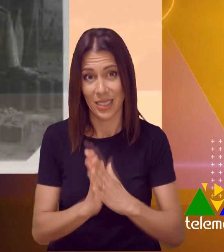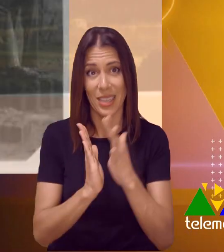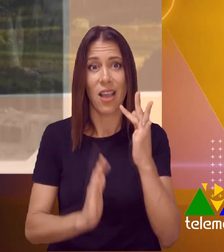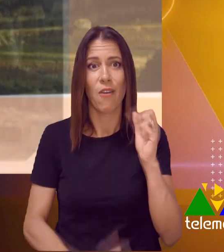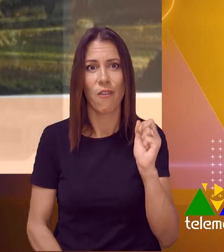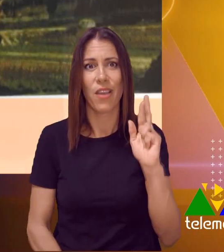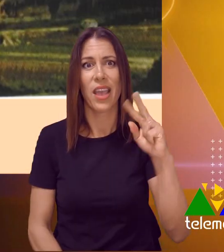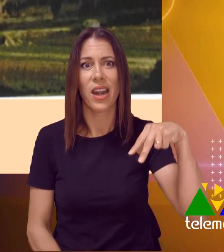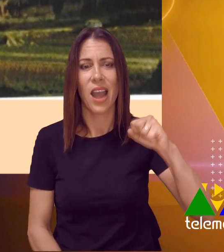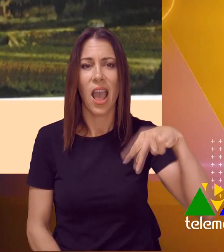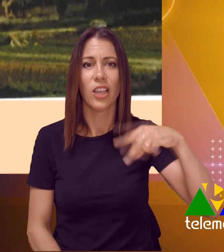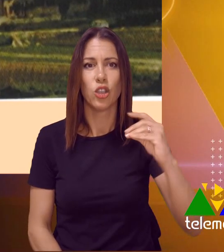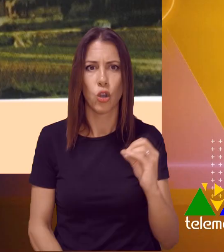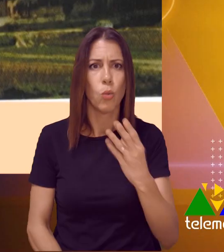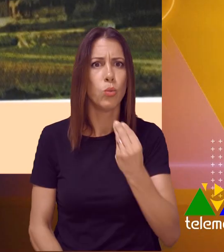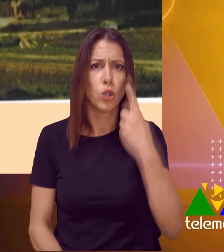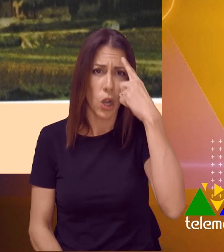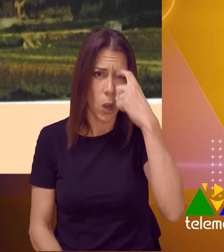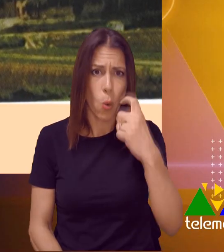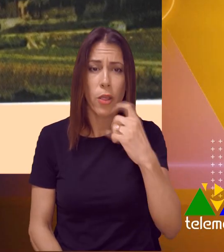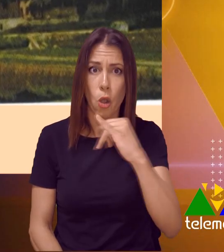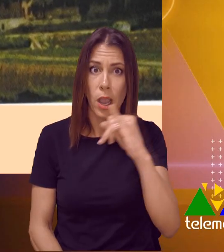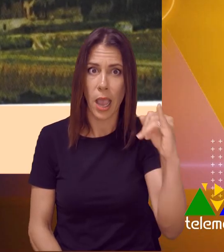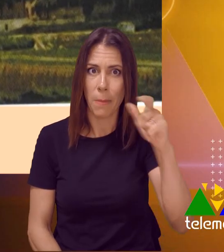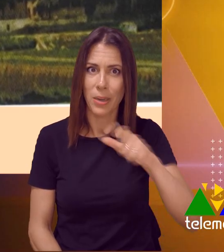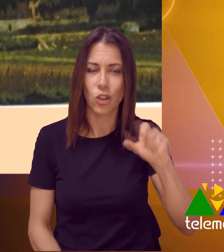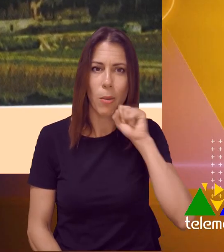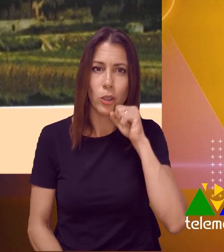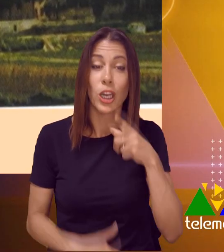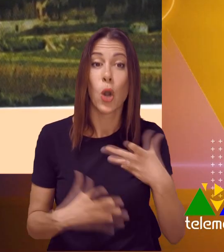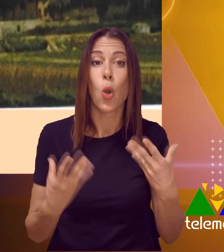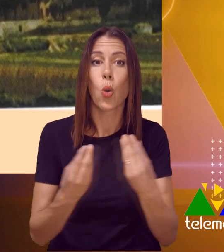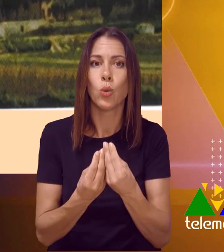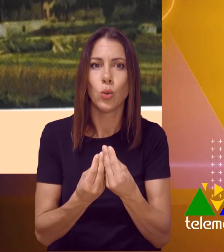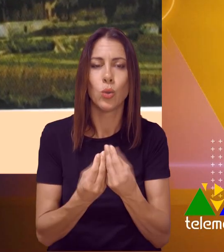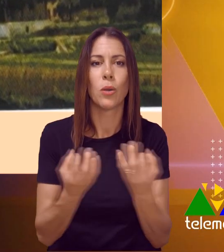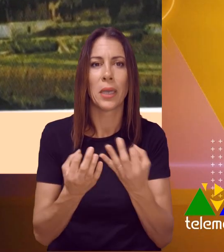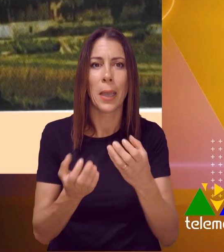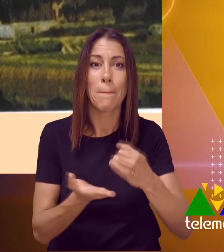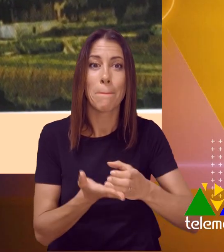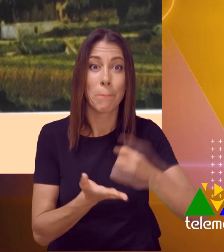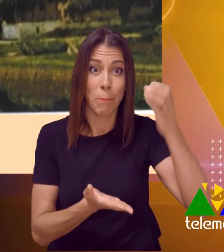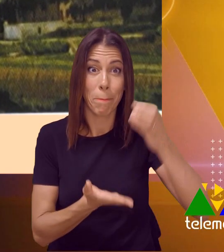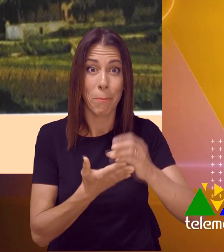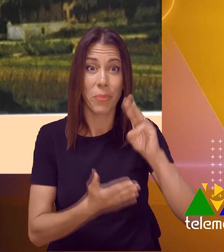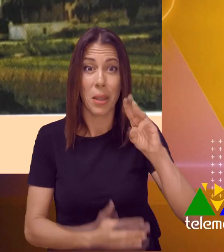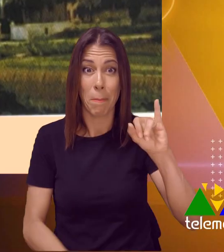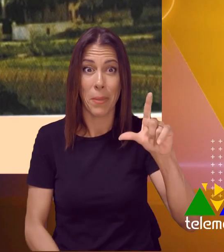que tanto recuerdo tiene mucha gente de Motril. Junto con El Pilar fueron las fábricas